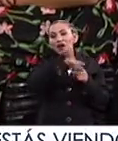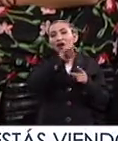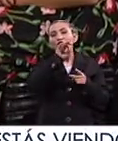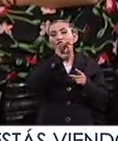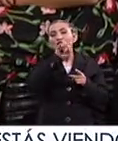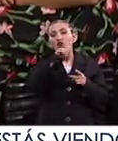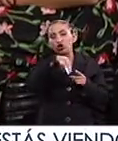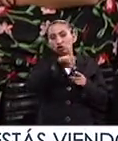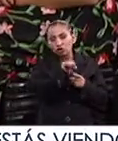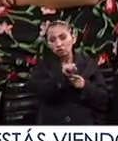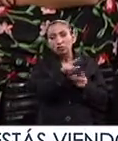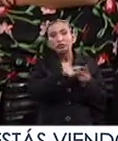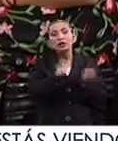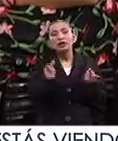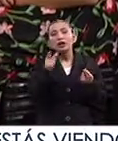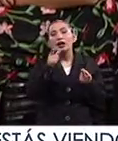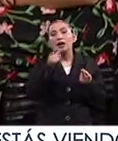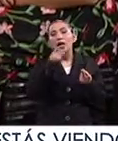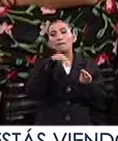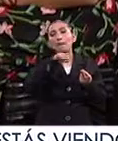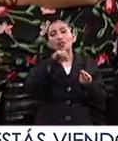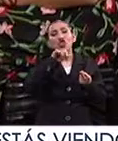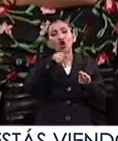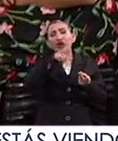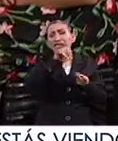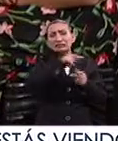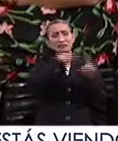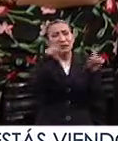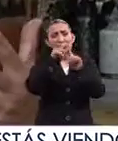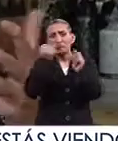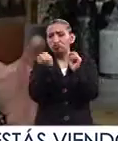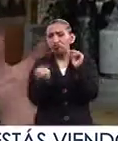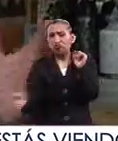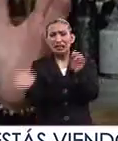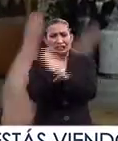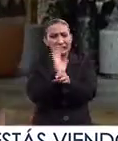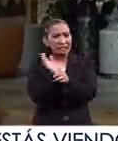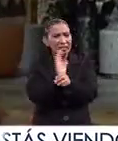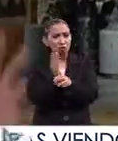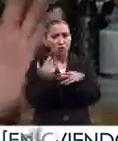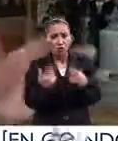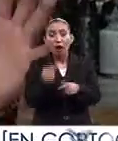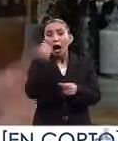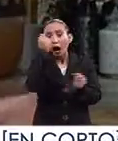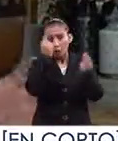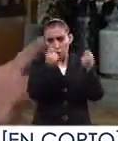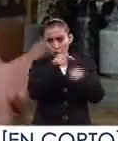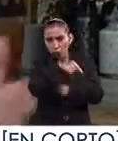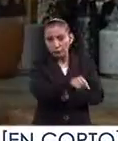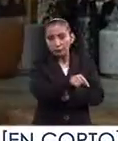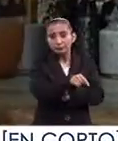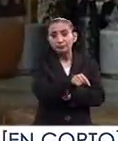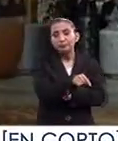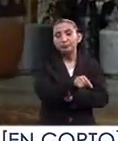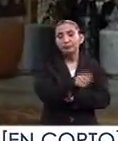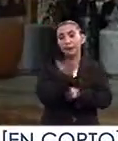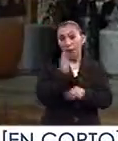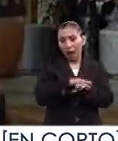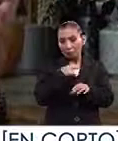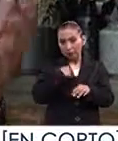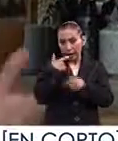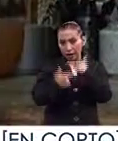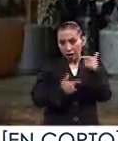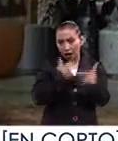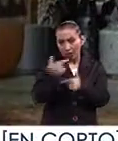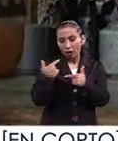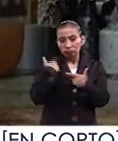Fons, sí, trabajó Mandoki, muchos cineastas. Bueno, algunos, sobre todo de mi